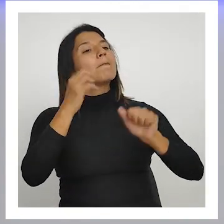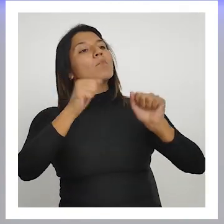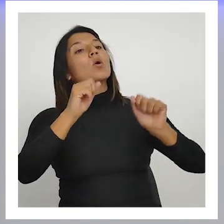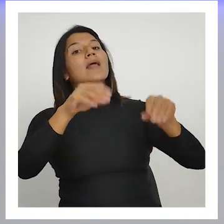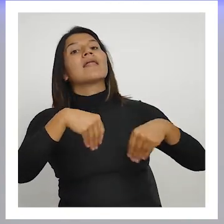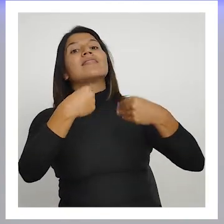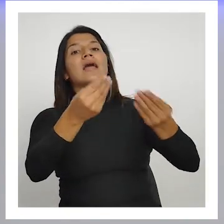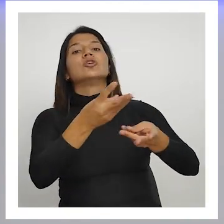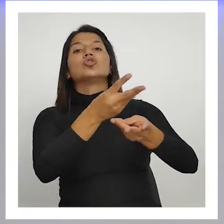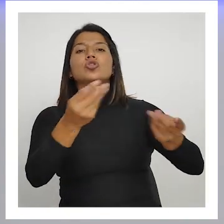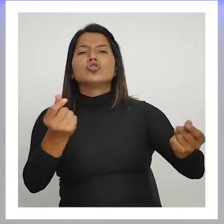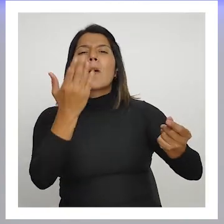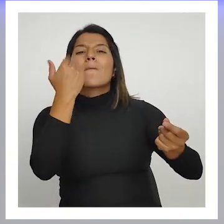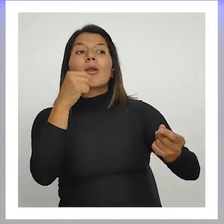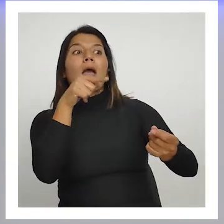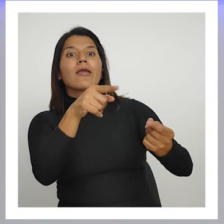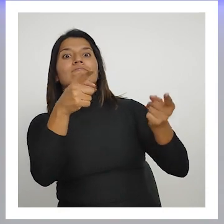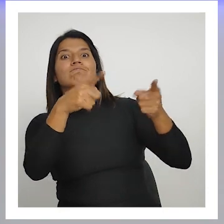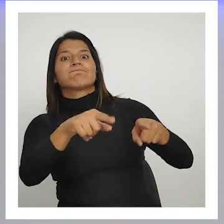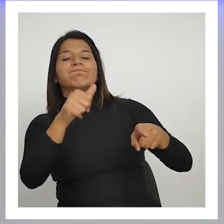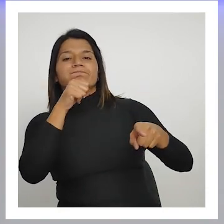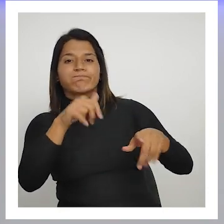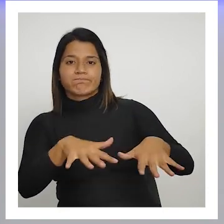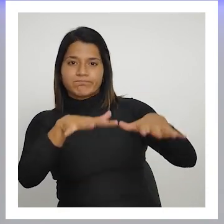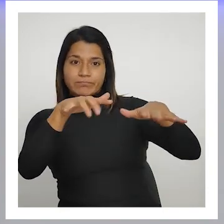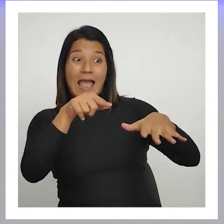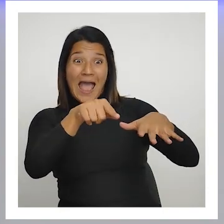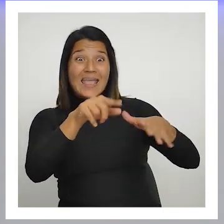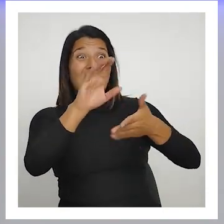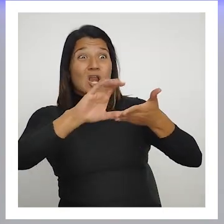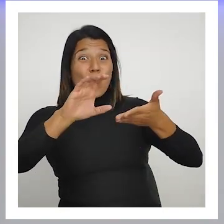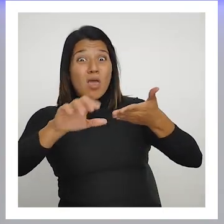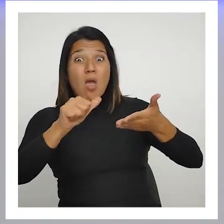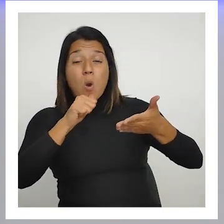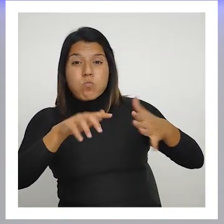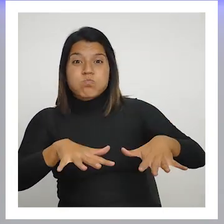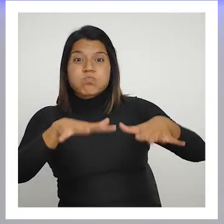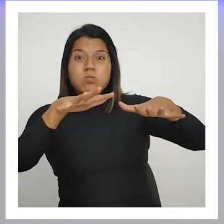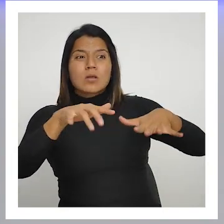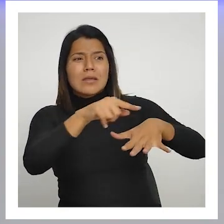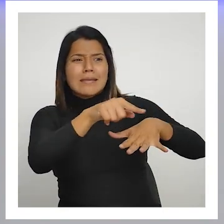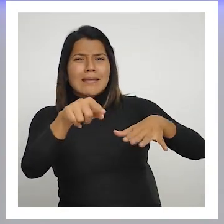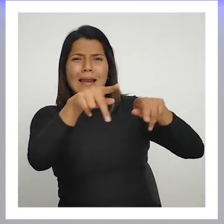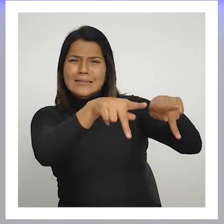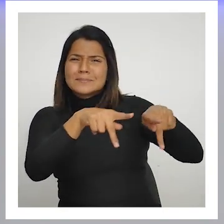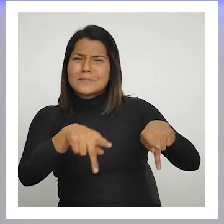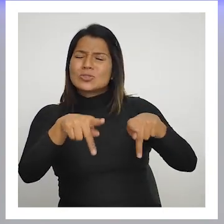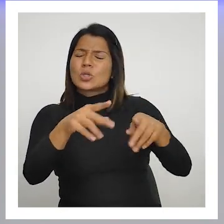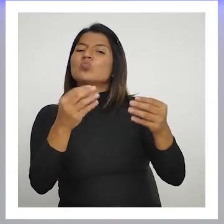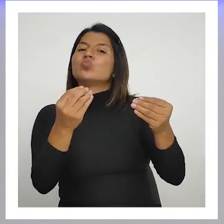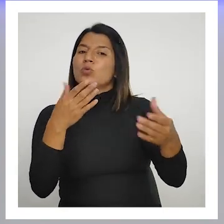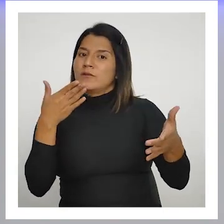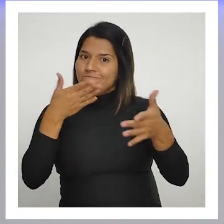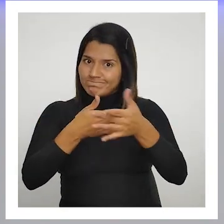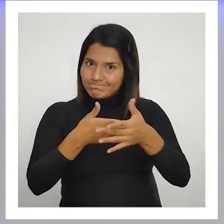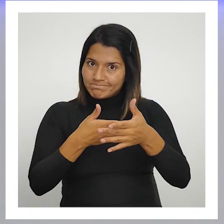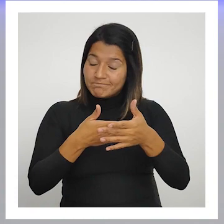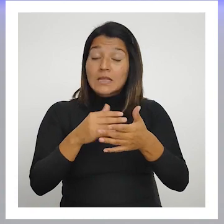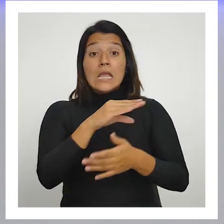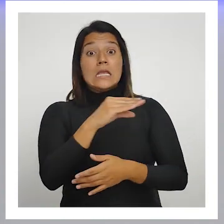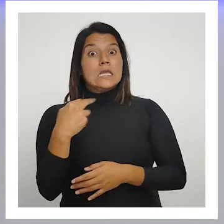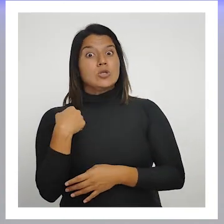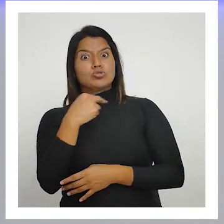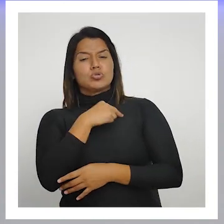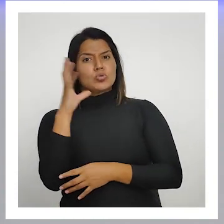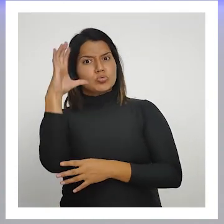soluciones después de las inundaciones, después de que el colegio de Rey Curré se inunda y la población pues sufre bastante. Y nos